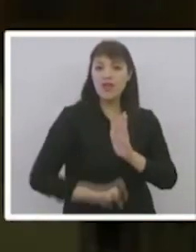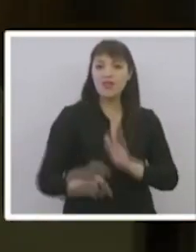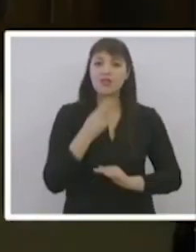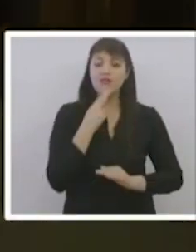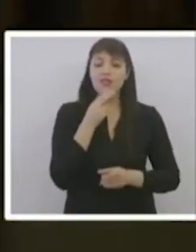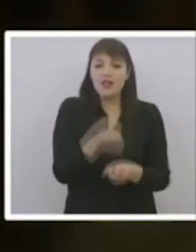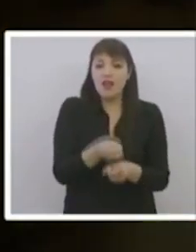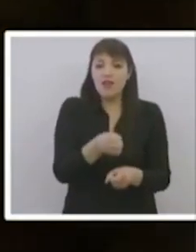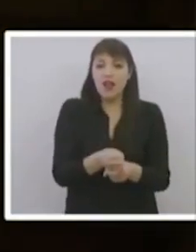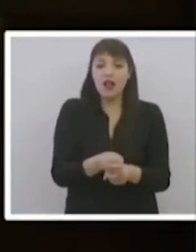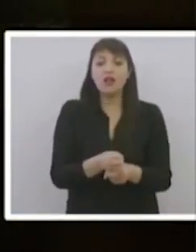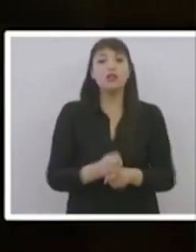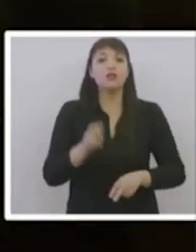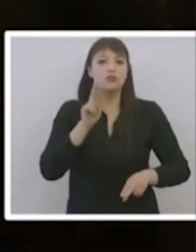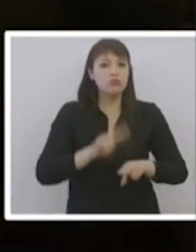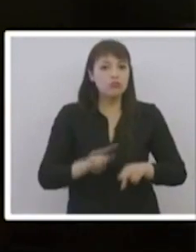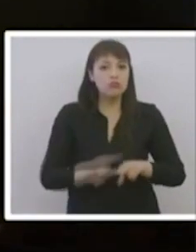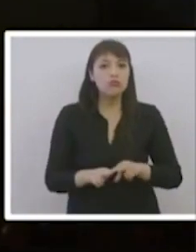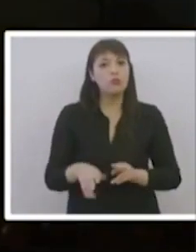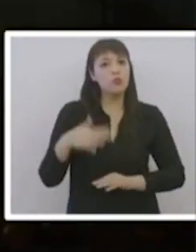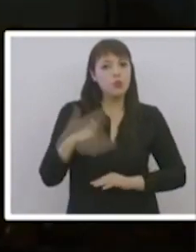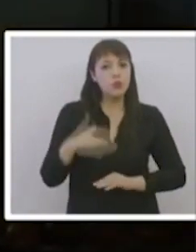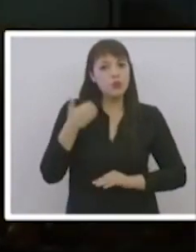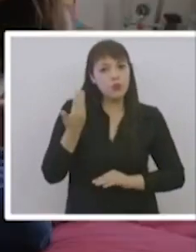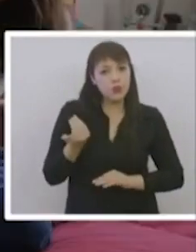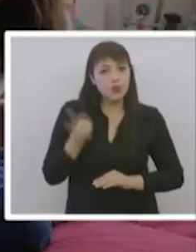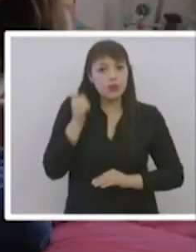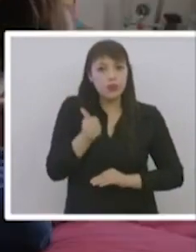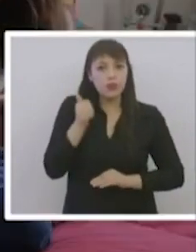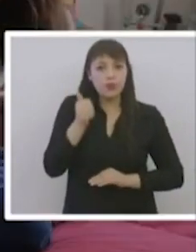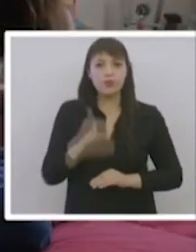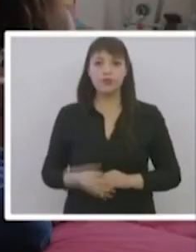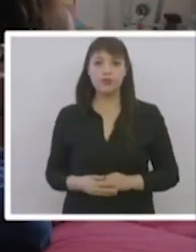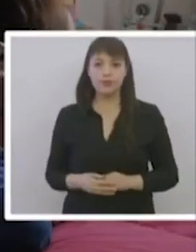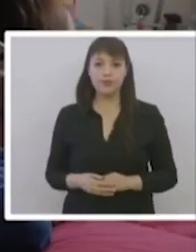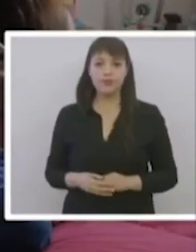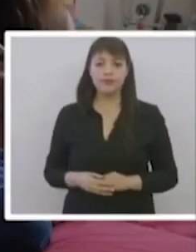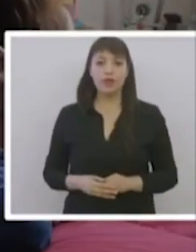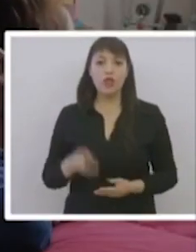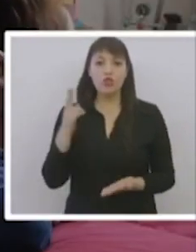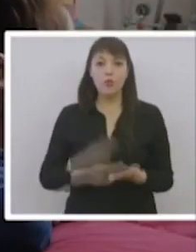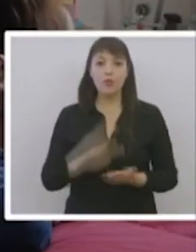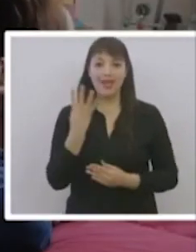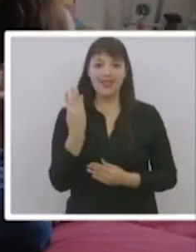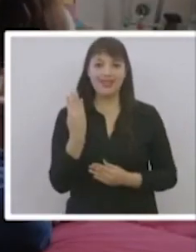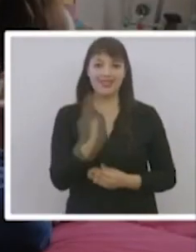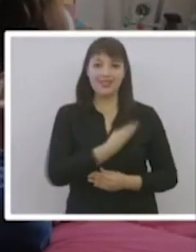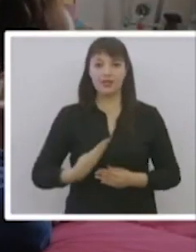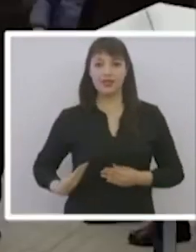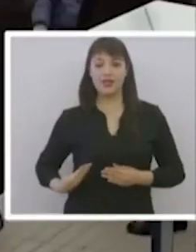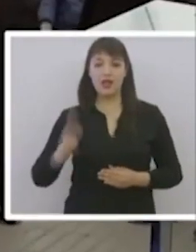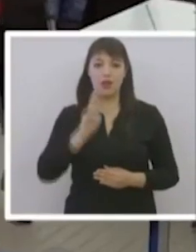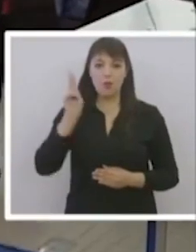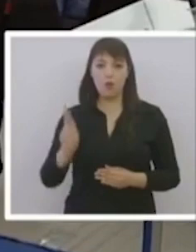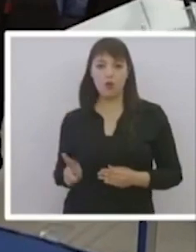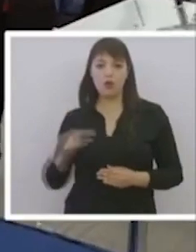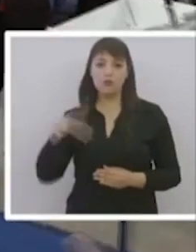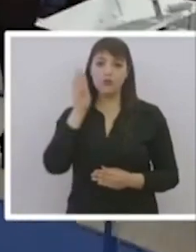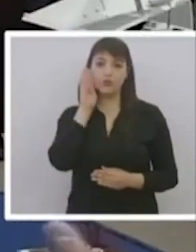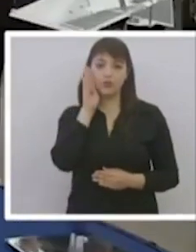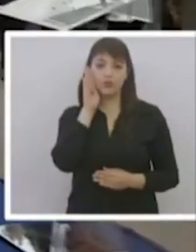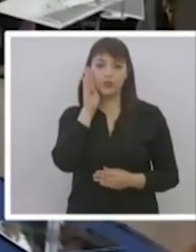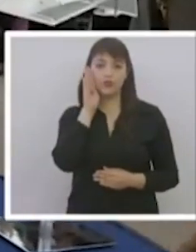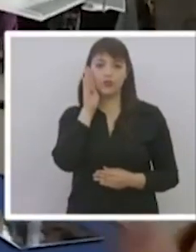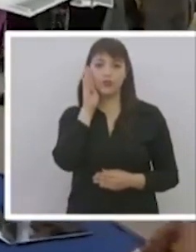contar con estas ayudas, y principalmente de fortalecer la línea de colaboración a la realización de cuidados, y ahí